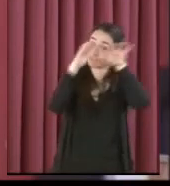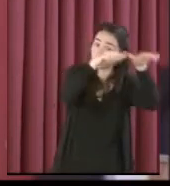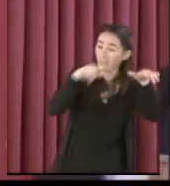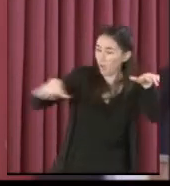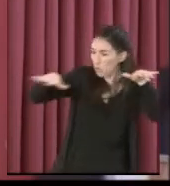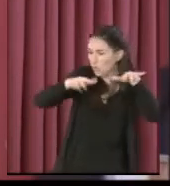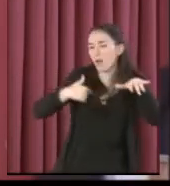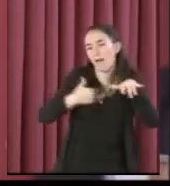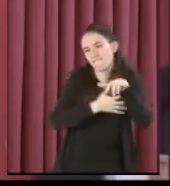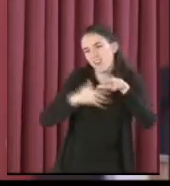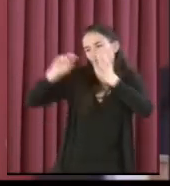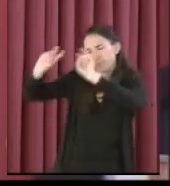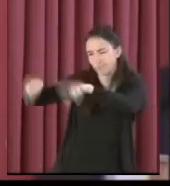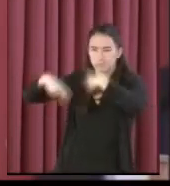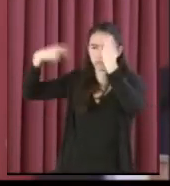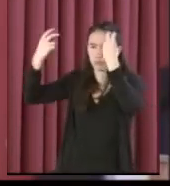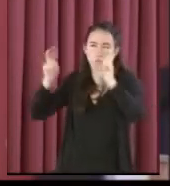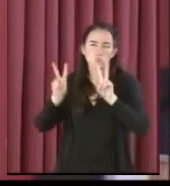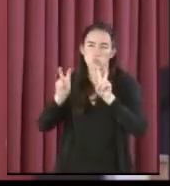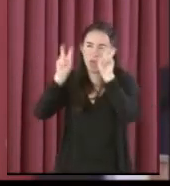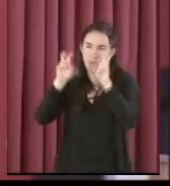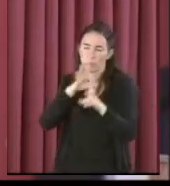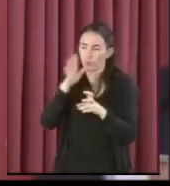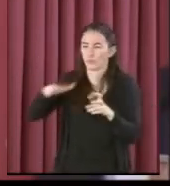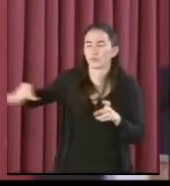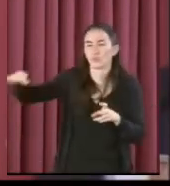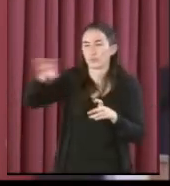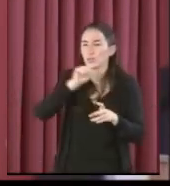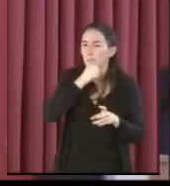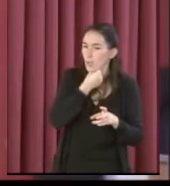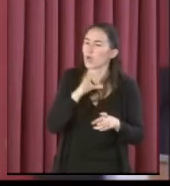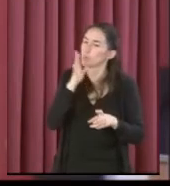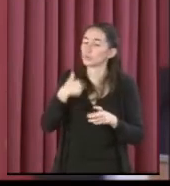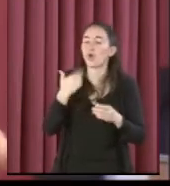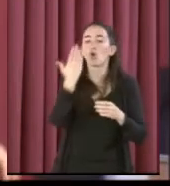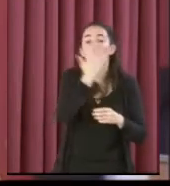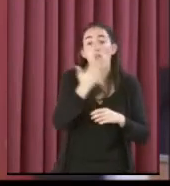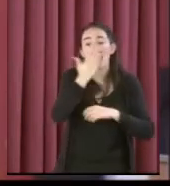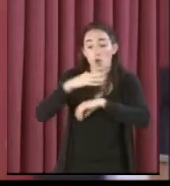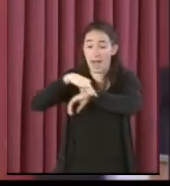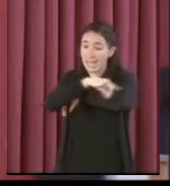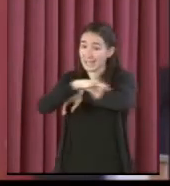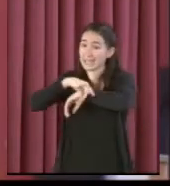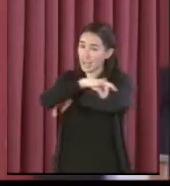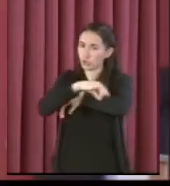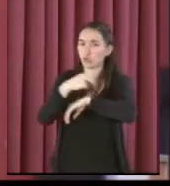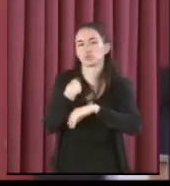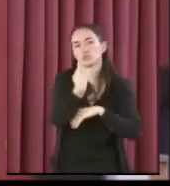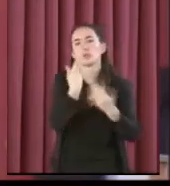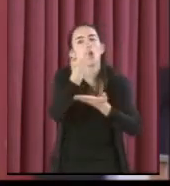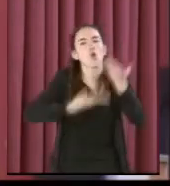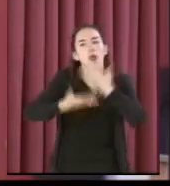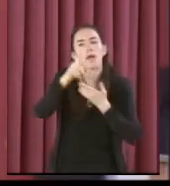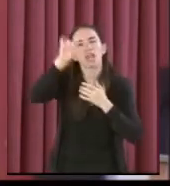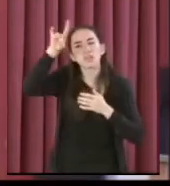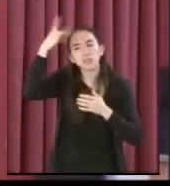el Colegio de Arquitectos a través del concurso que determine las posibilidades de usos de todos esos espacios, porque